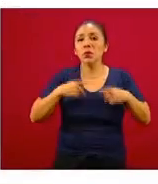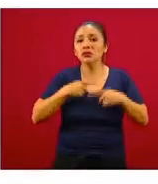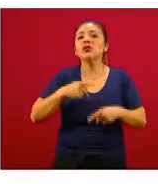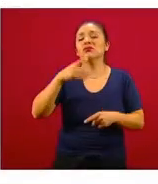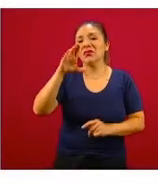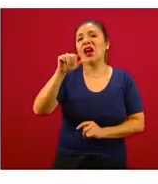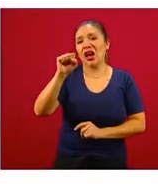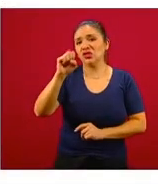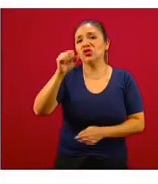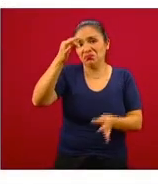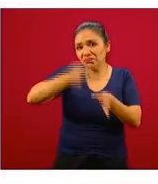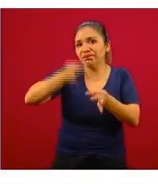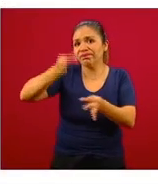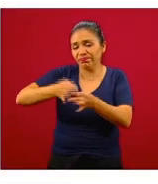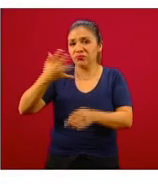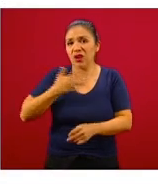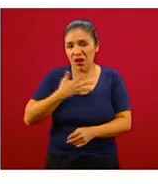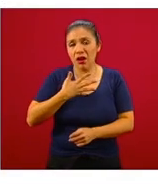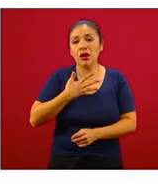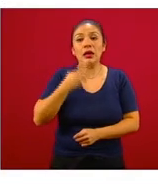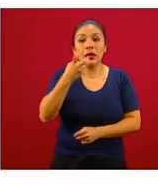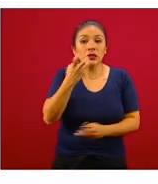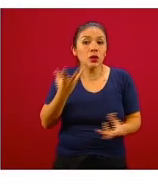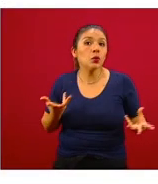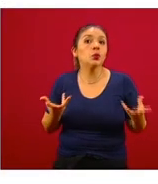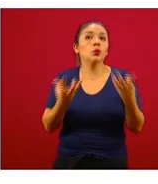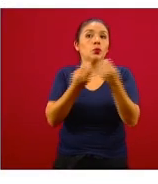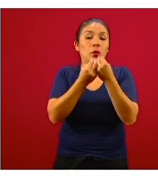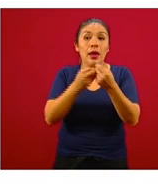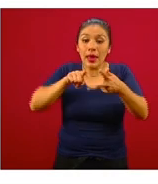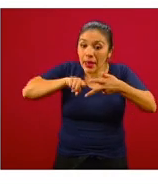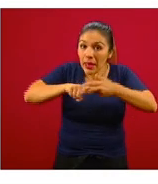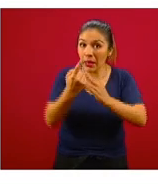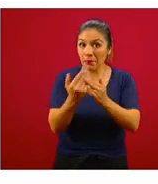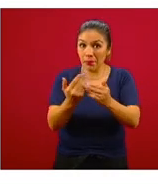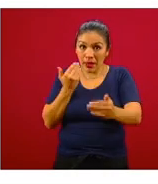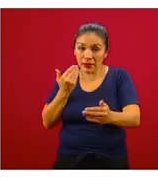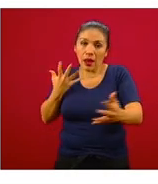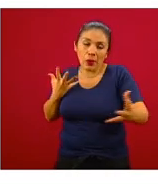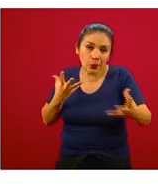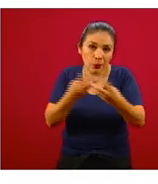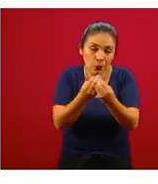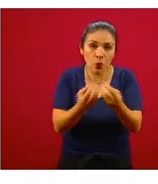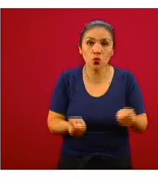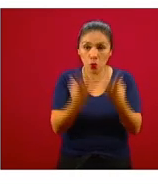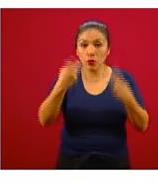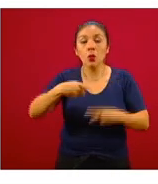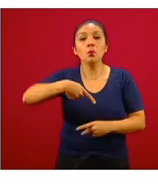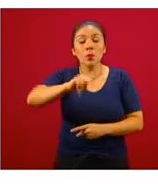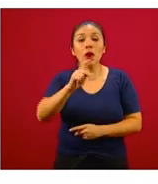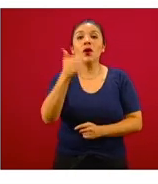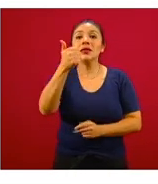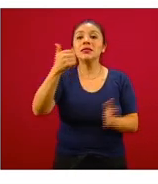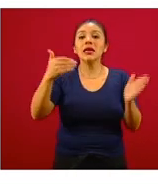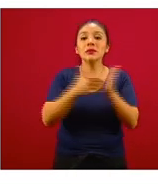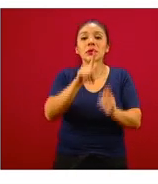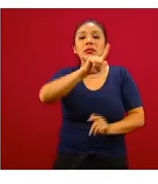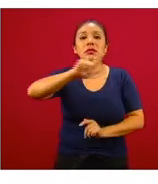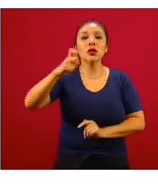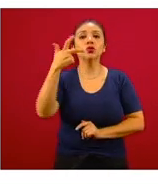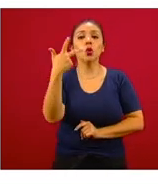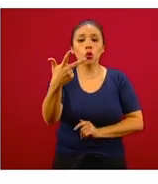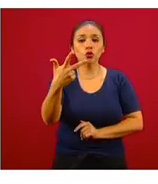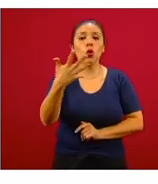data Estos son los casos acumulados up to now hasta is este momento, desde que iniciaron, pero resaltamos que son solo 26,025 confirmed cases, 6.708